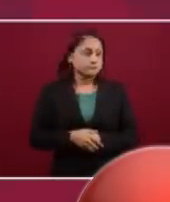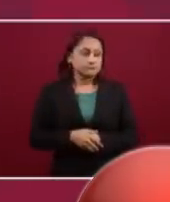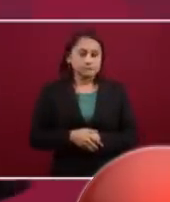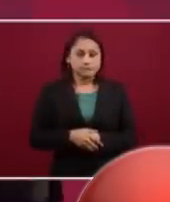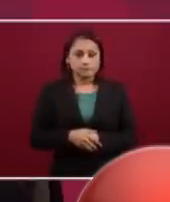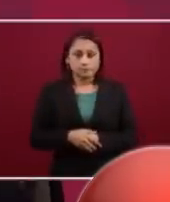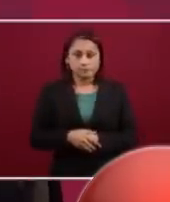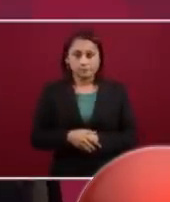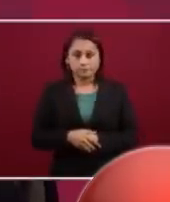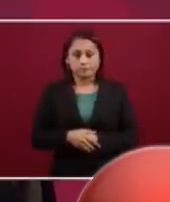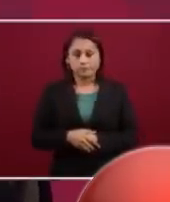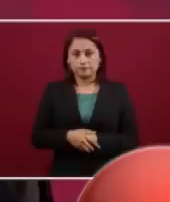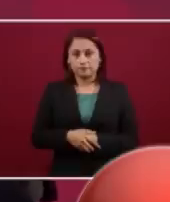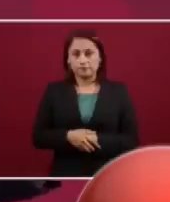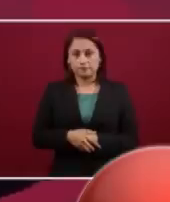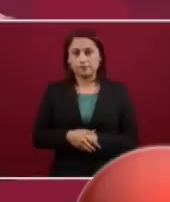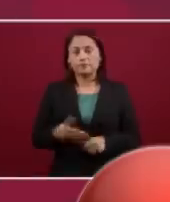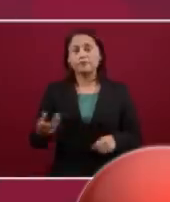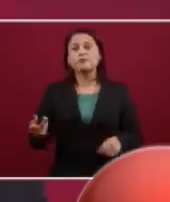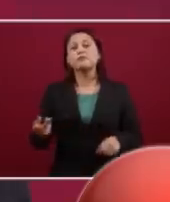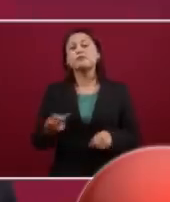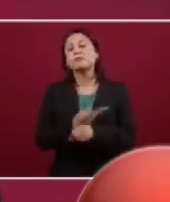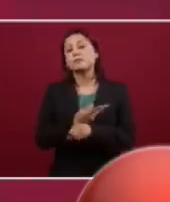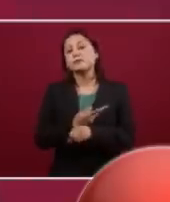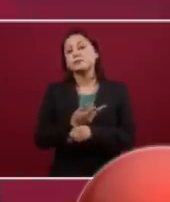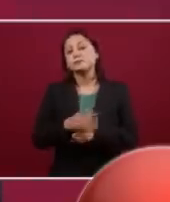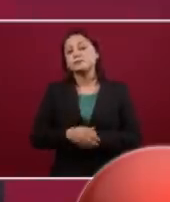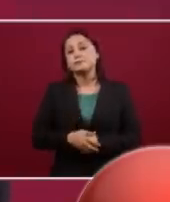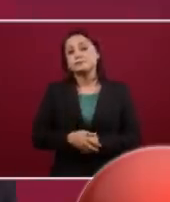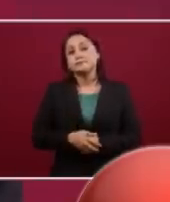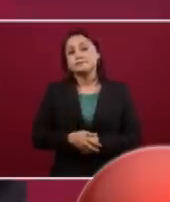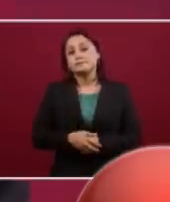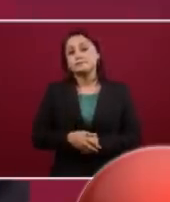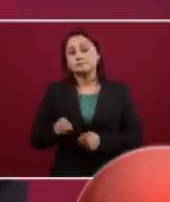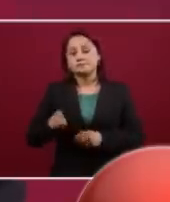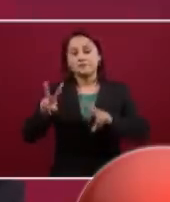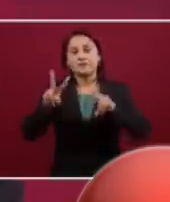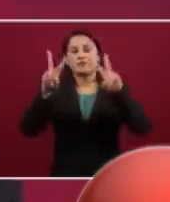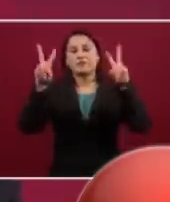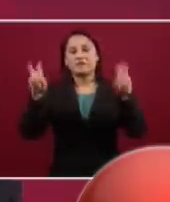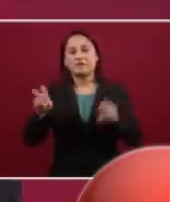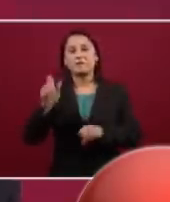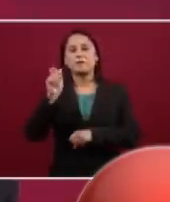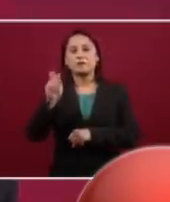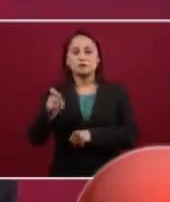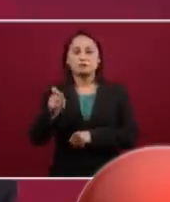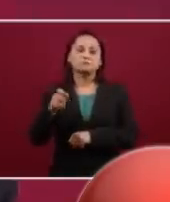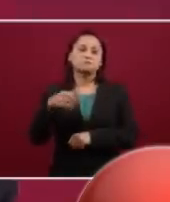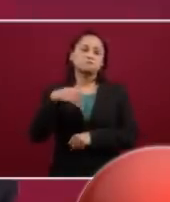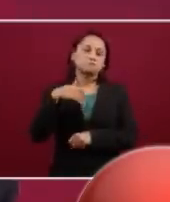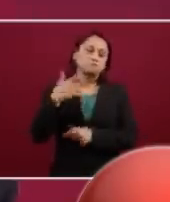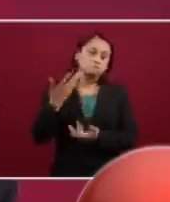Se trata de un asunto de fraude